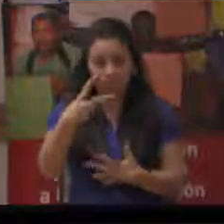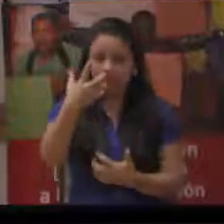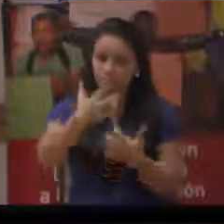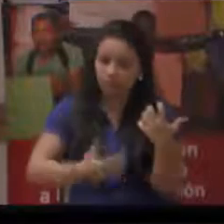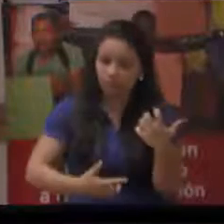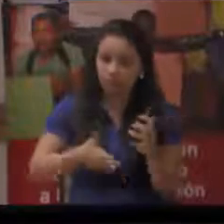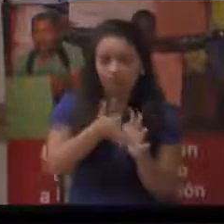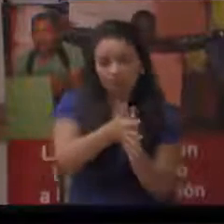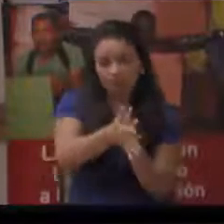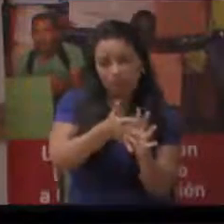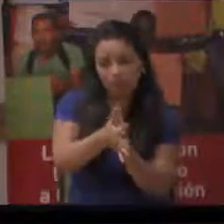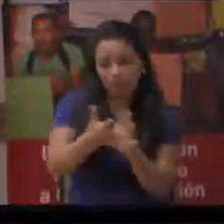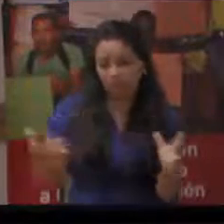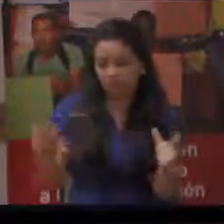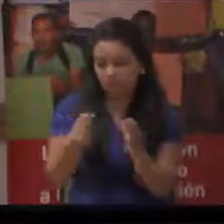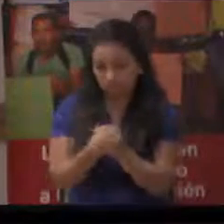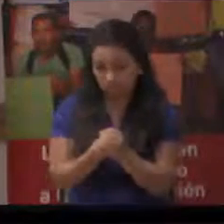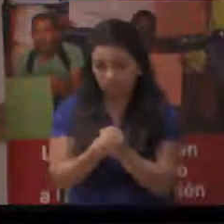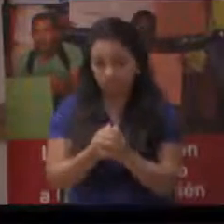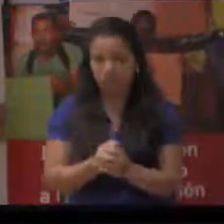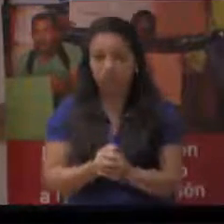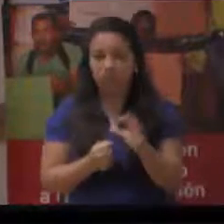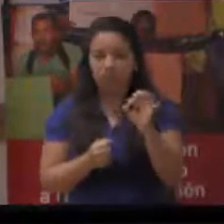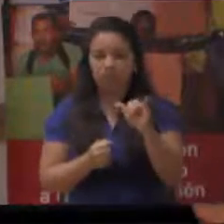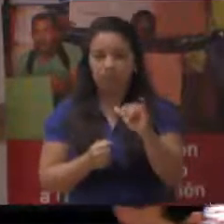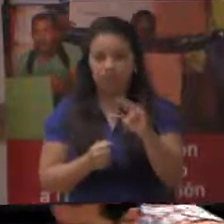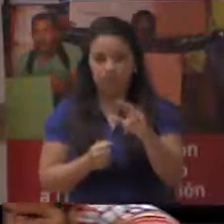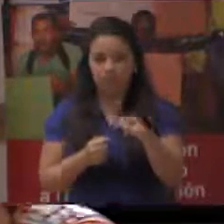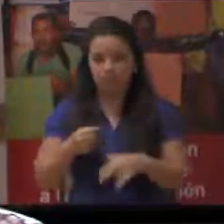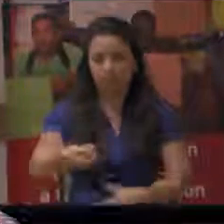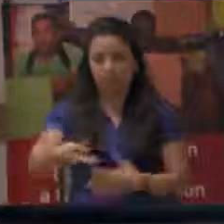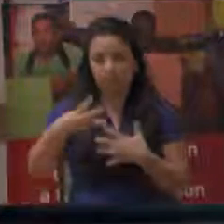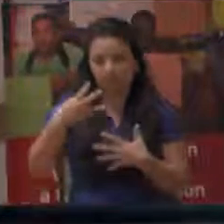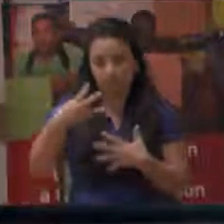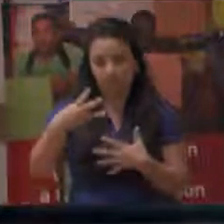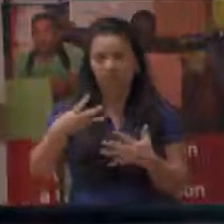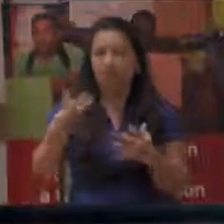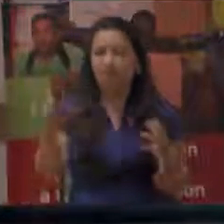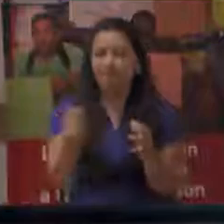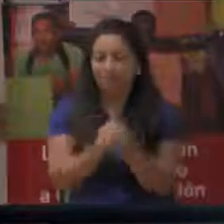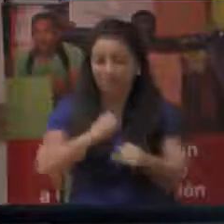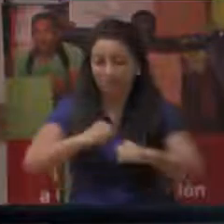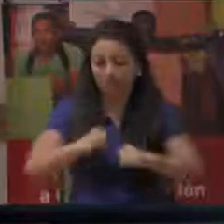información para la reintegración, SIR, la gestión contractual,